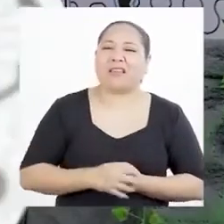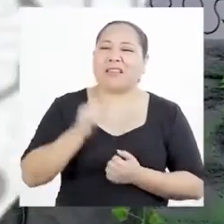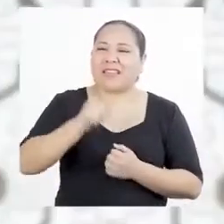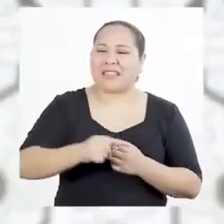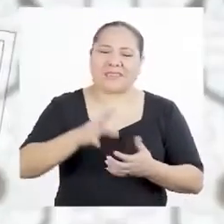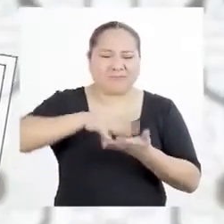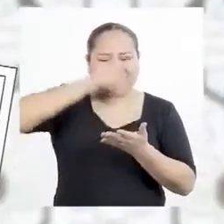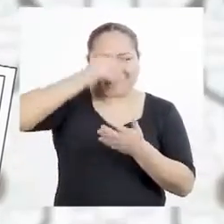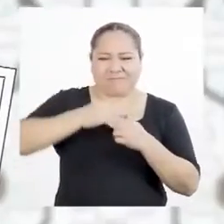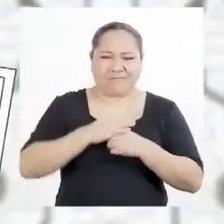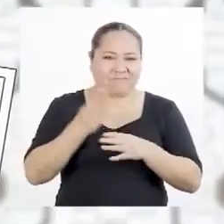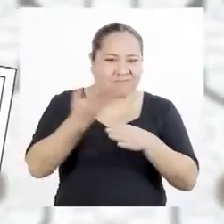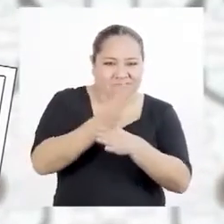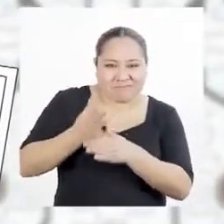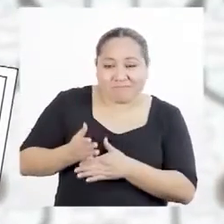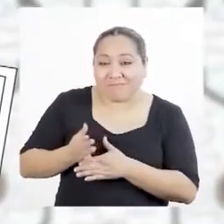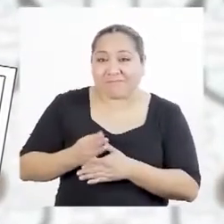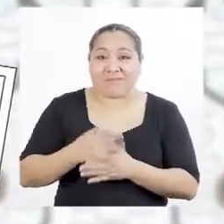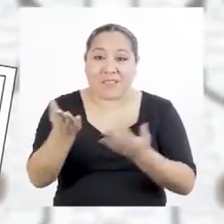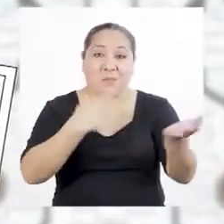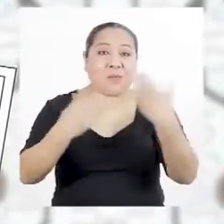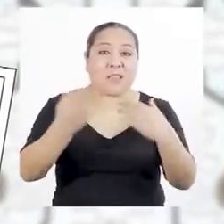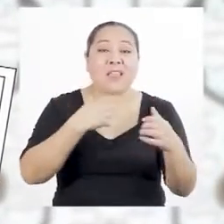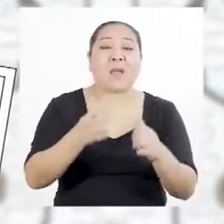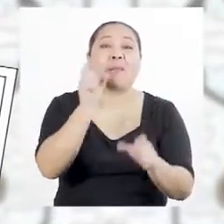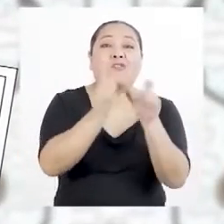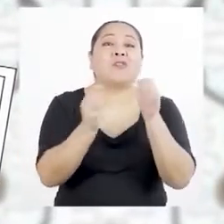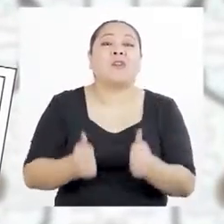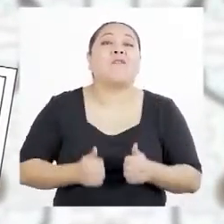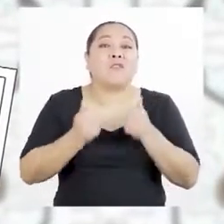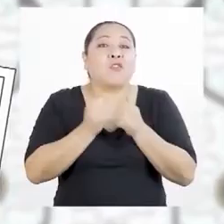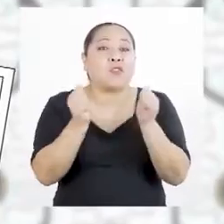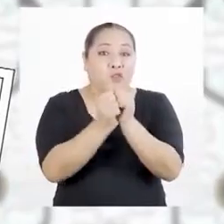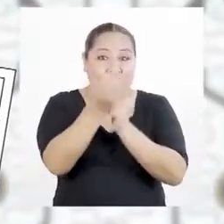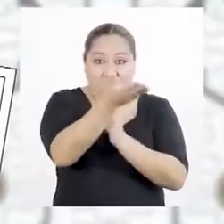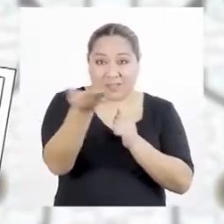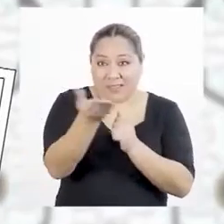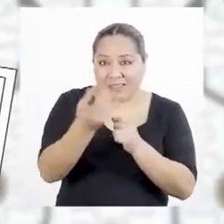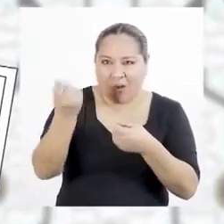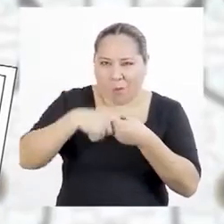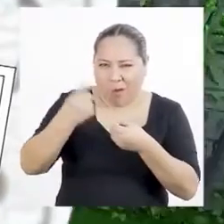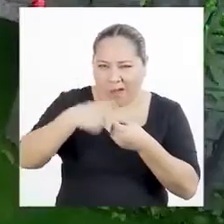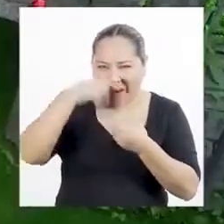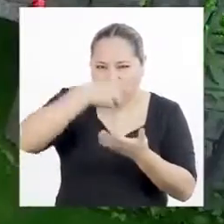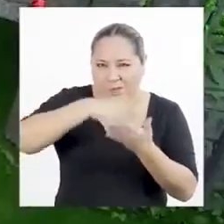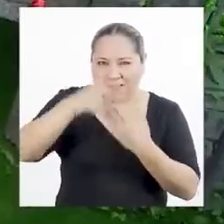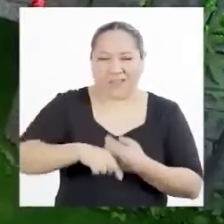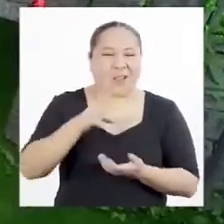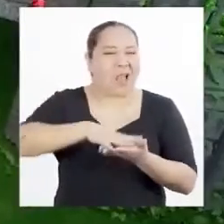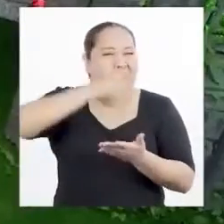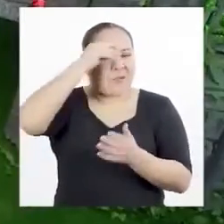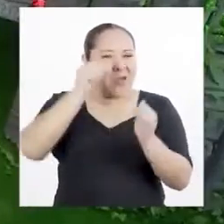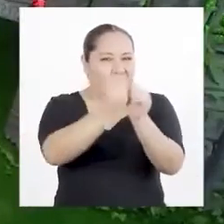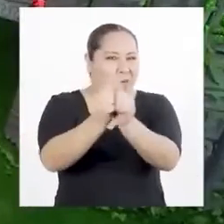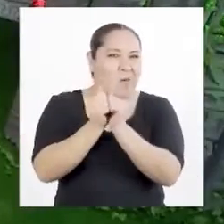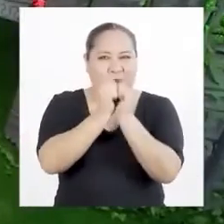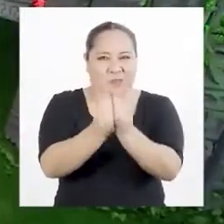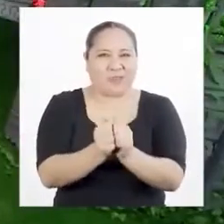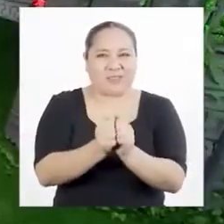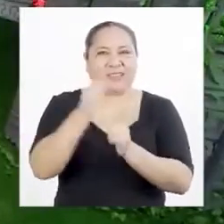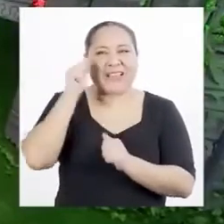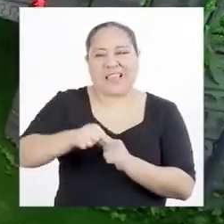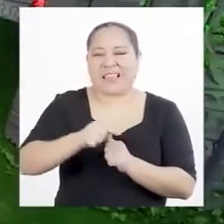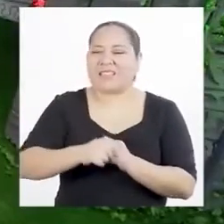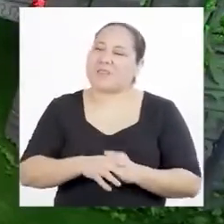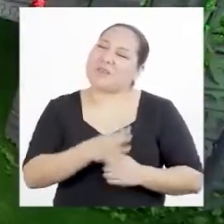se contagian. Por eso, inviten a quienes viven con ustedes a sumarse al programa. Porque aprender juntas y